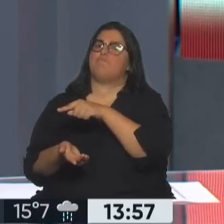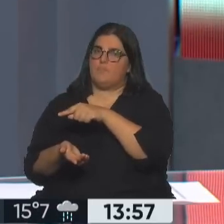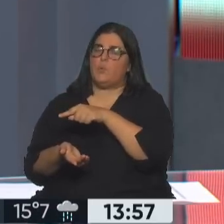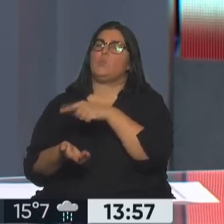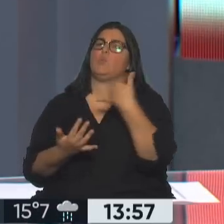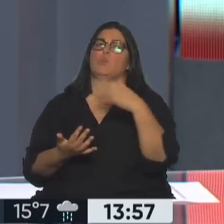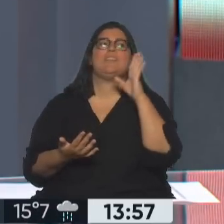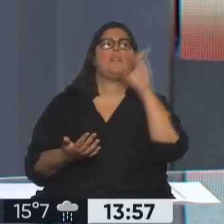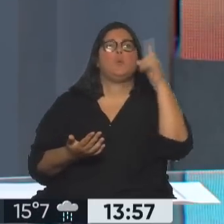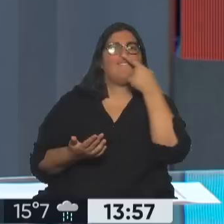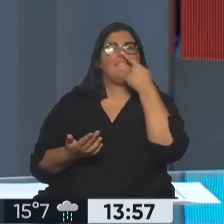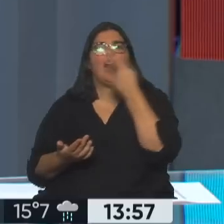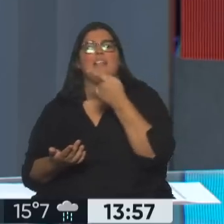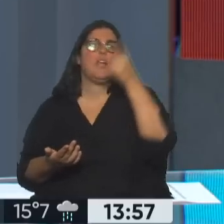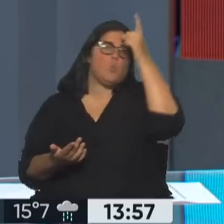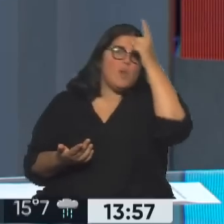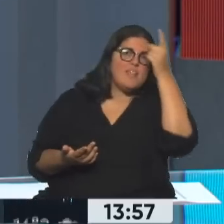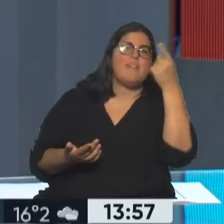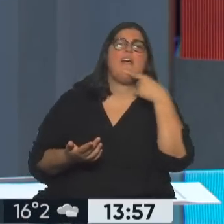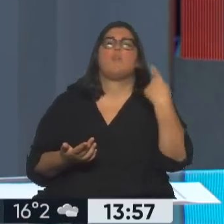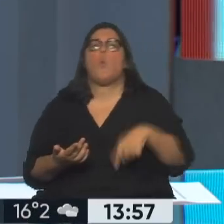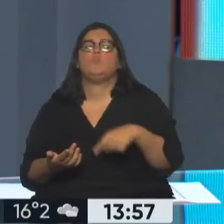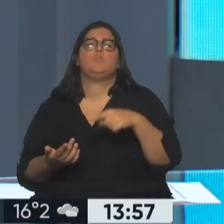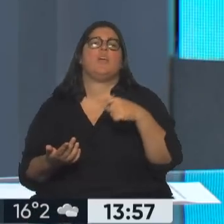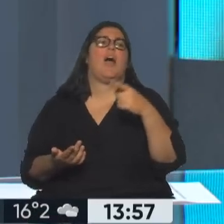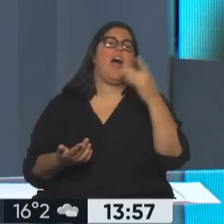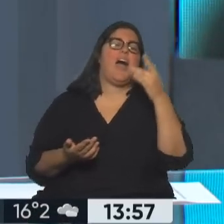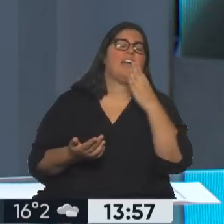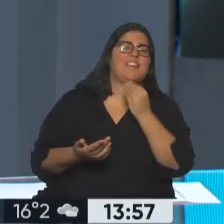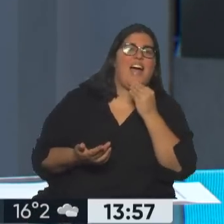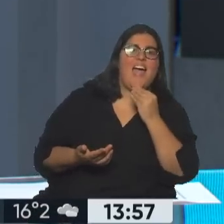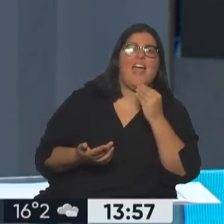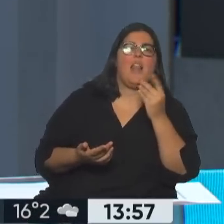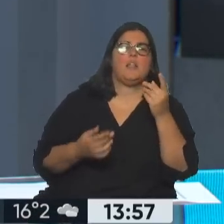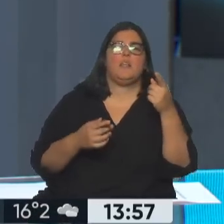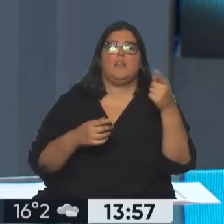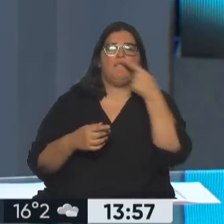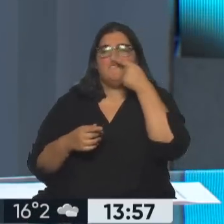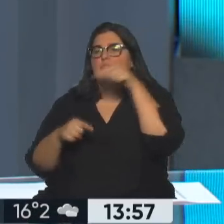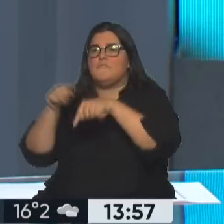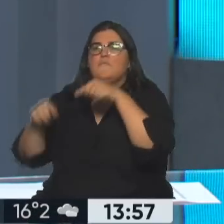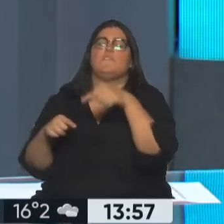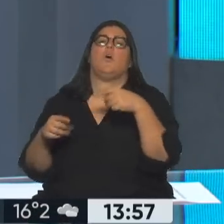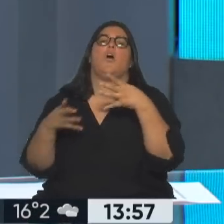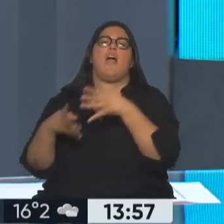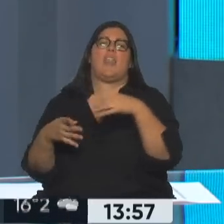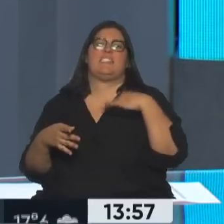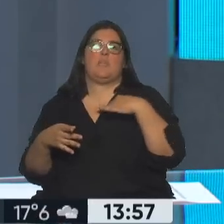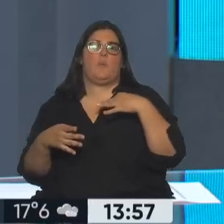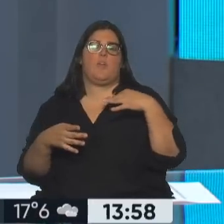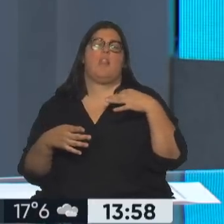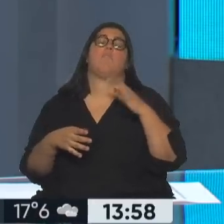Estados Unidos, de Rusia, de Turquía, de Israel, entre otros, que se disputan ahí la cancha de la guerra civil, así que es interesante que este